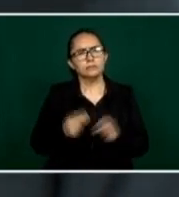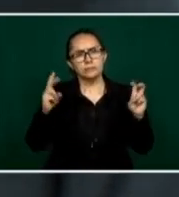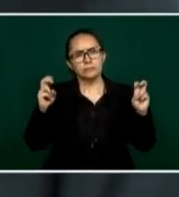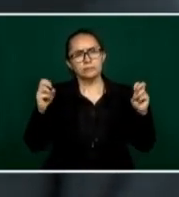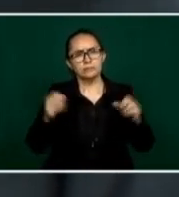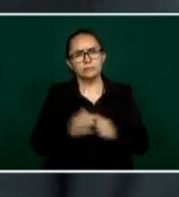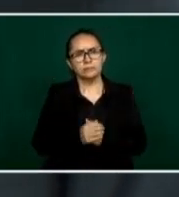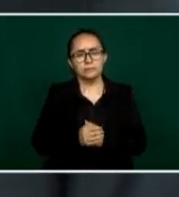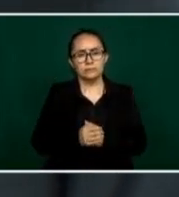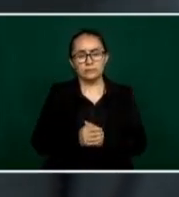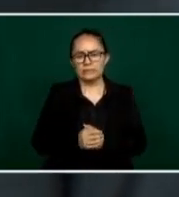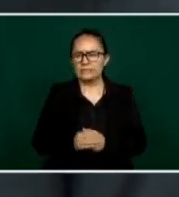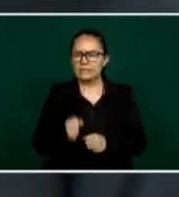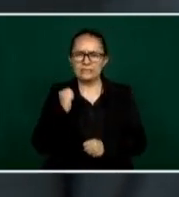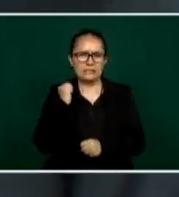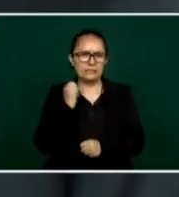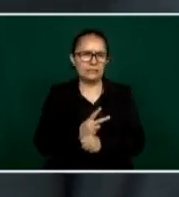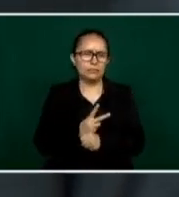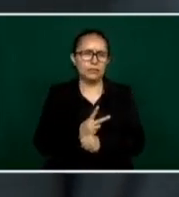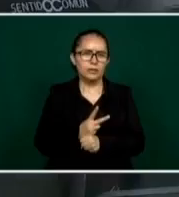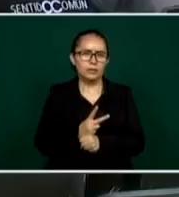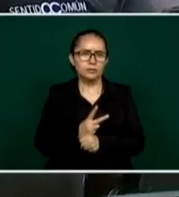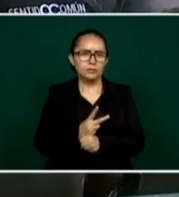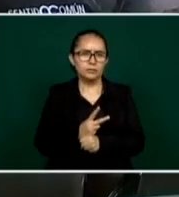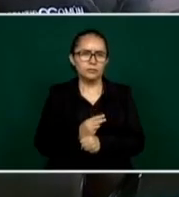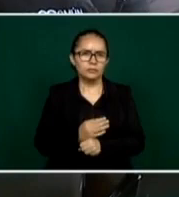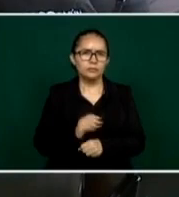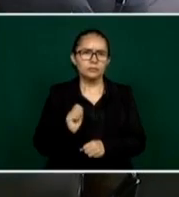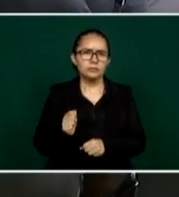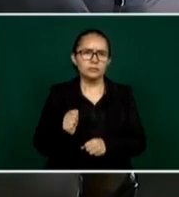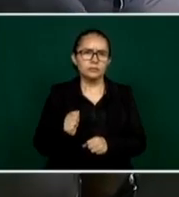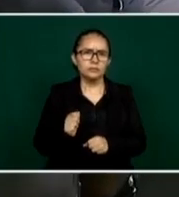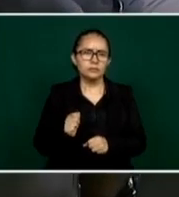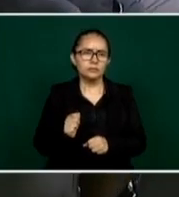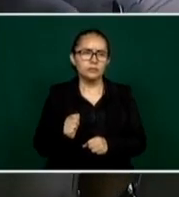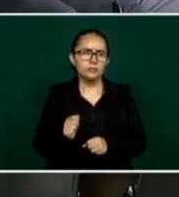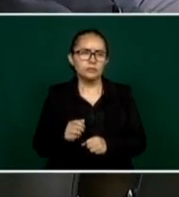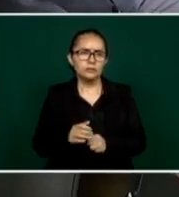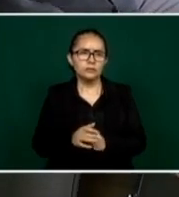desde muy temprano, porque es lo que más preocupa